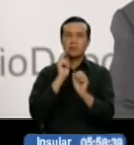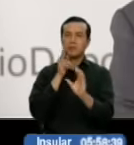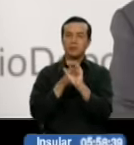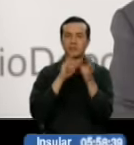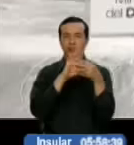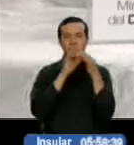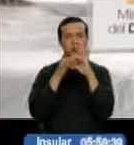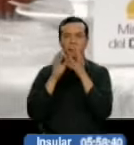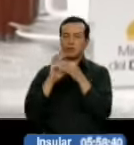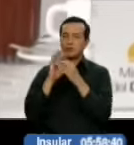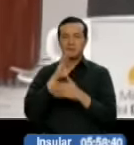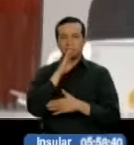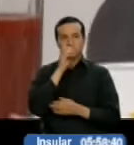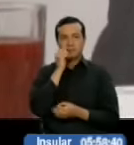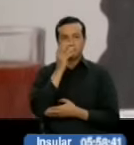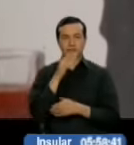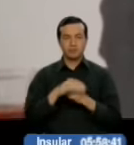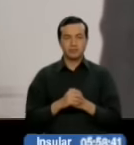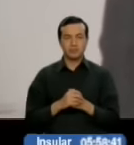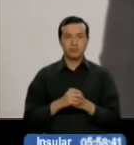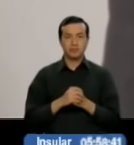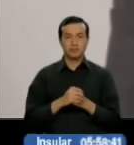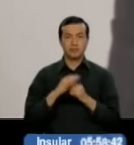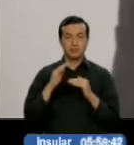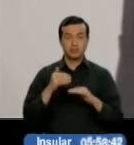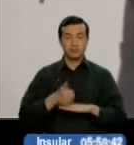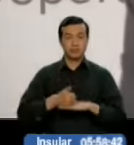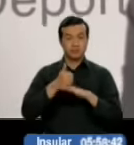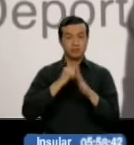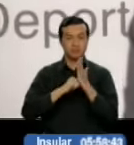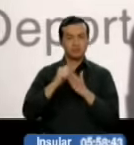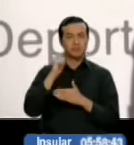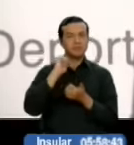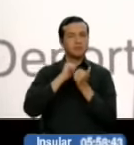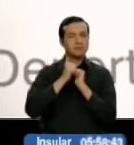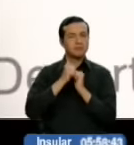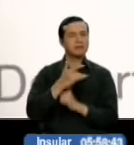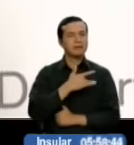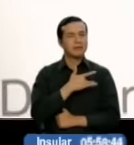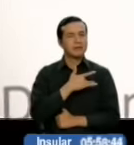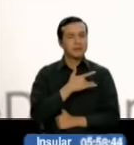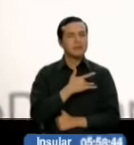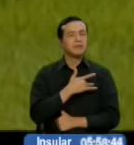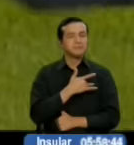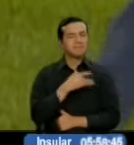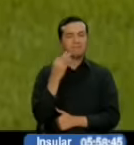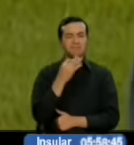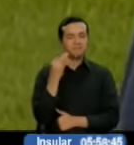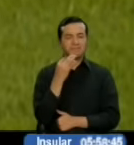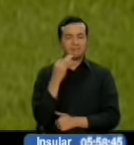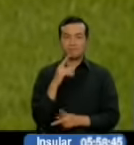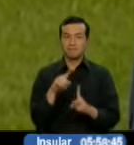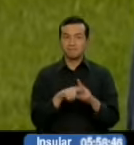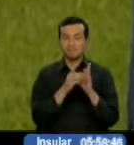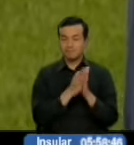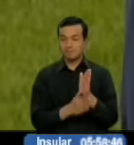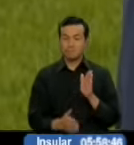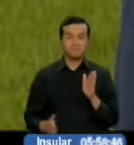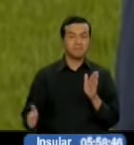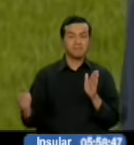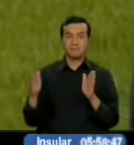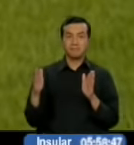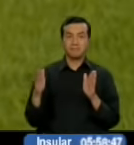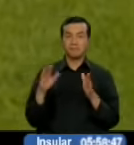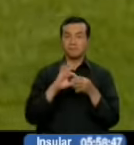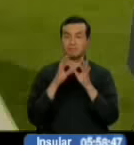Siempre lo diré. El jefe de la cartera de Estado confía plenamente en que la presente edición de los Juegos Olímpicos Sudamericanos